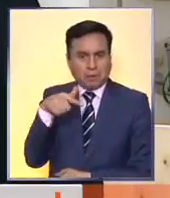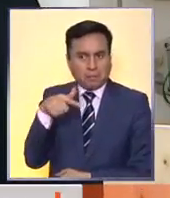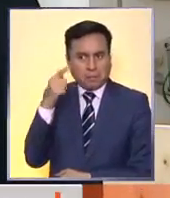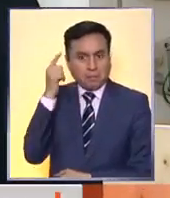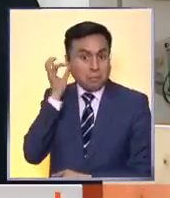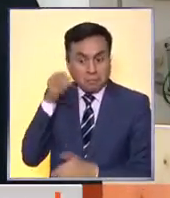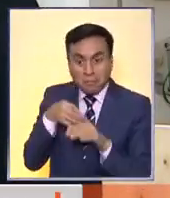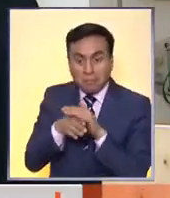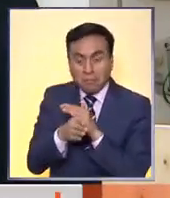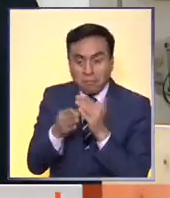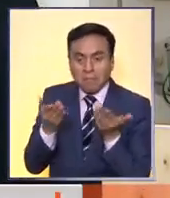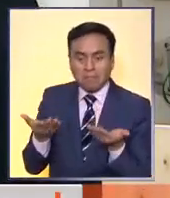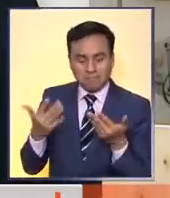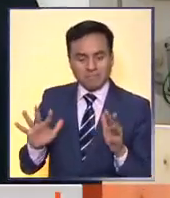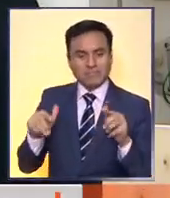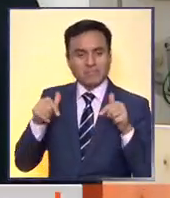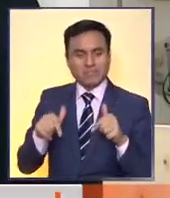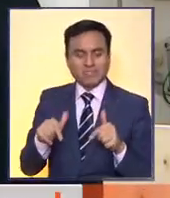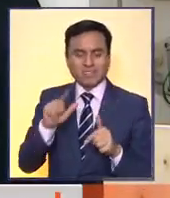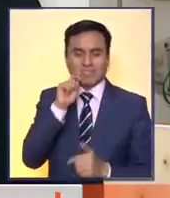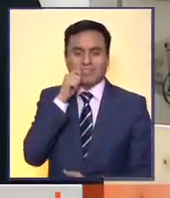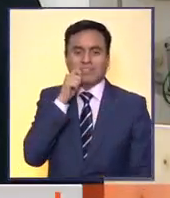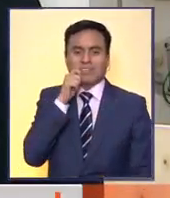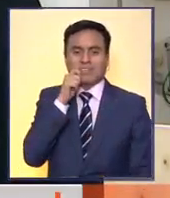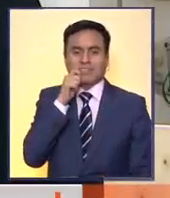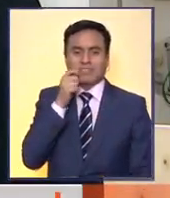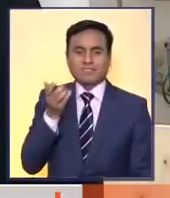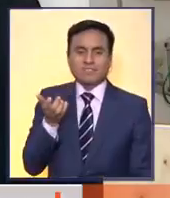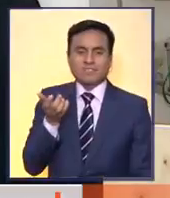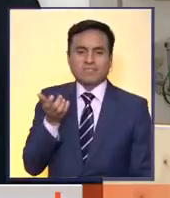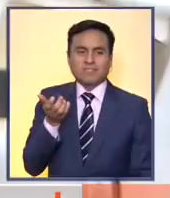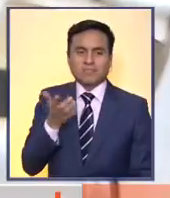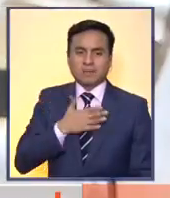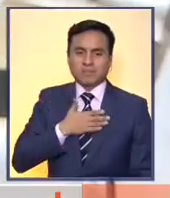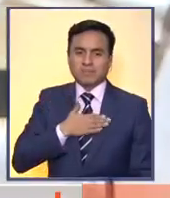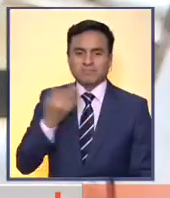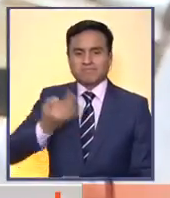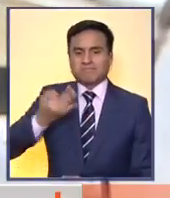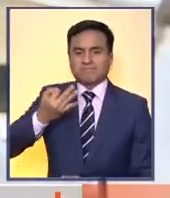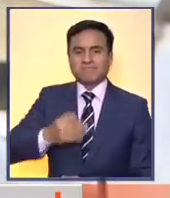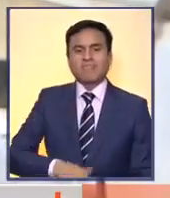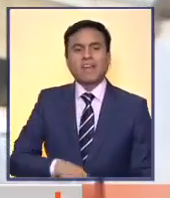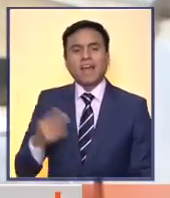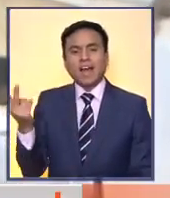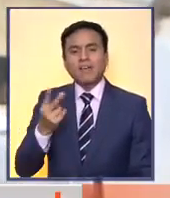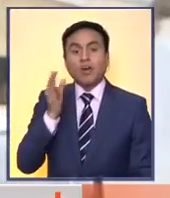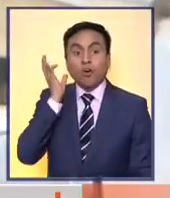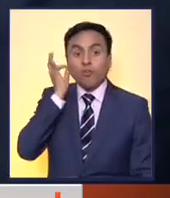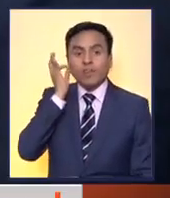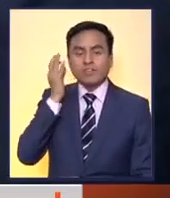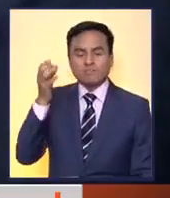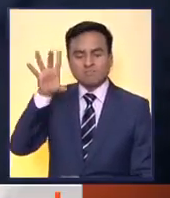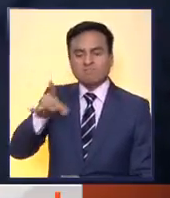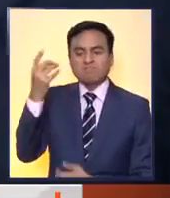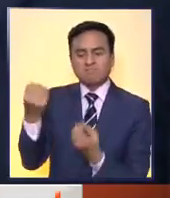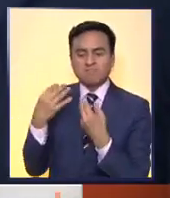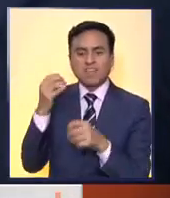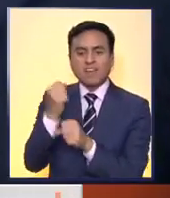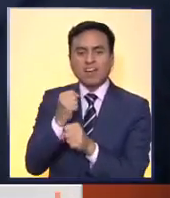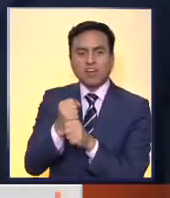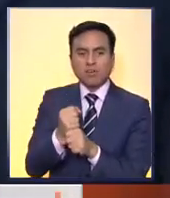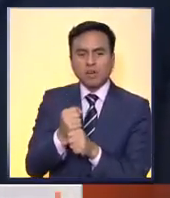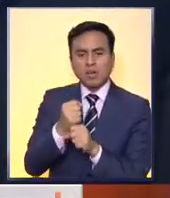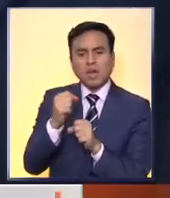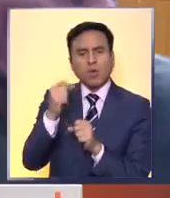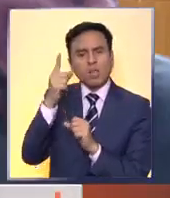poder estarlo es algo para mí genial. Ambas jóvenes eligieron capacitarse en trabajos que hasta hace